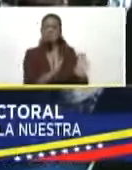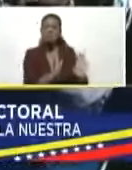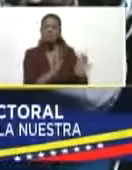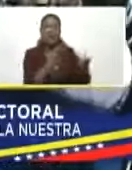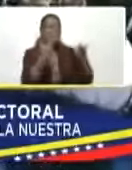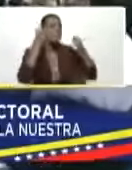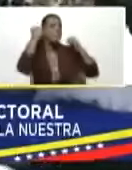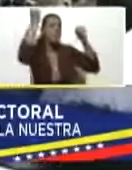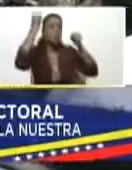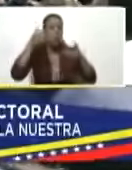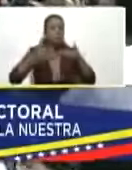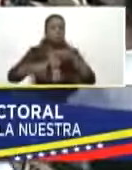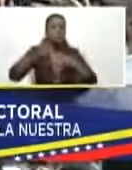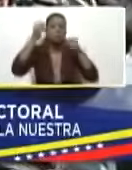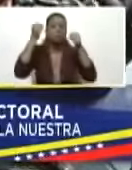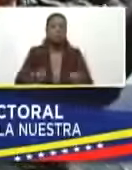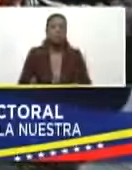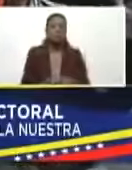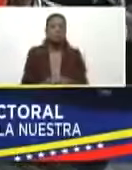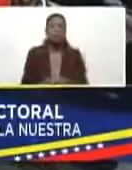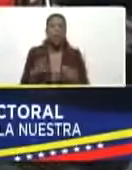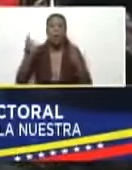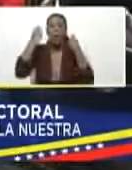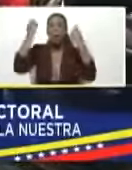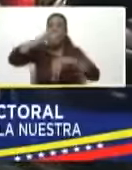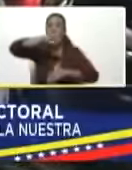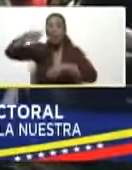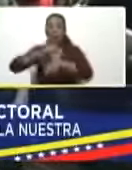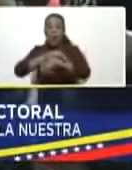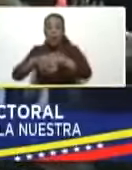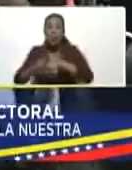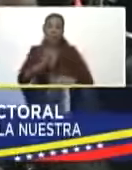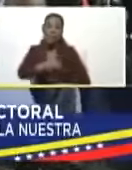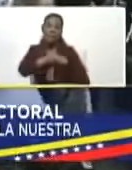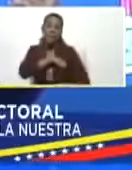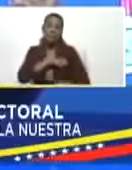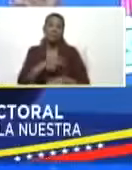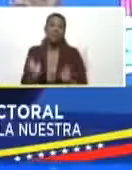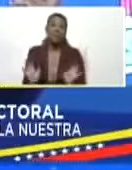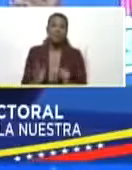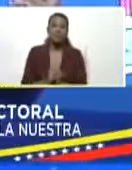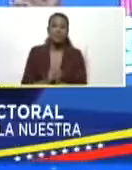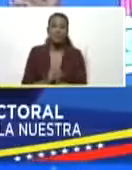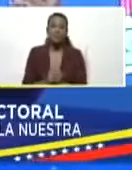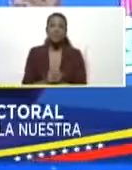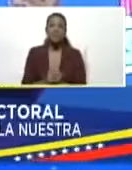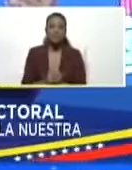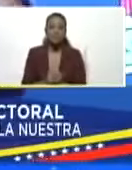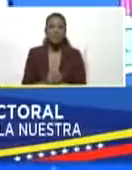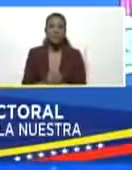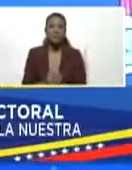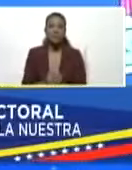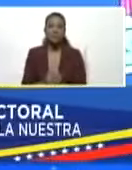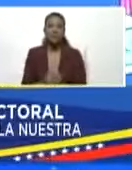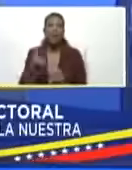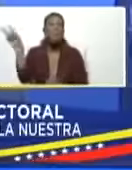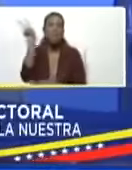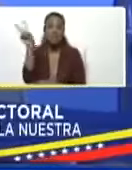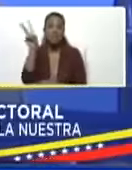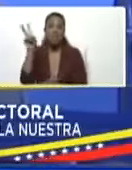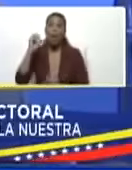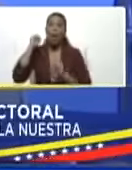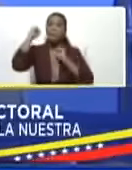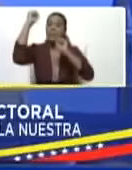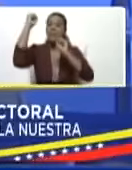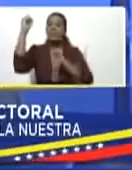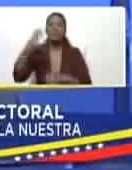Forever, como es la consigna que inventó Jorge Rodríguez en español. Venezuela vence siempre. Venezuela vence